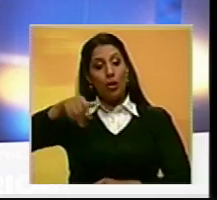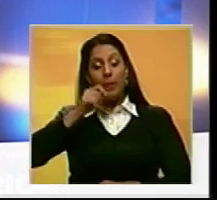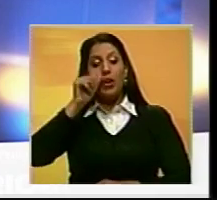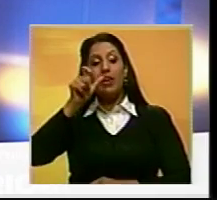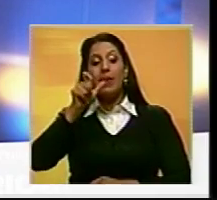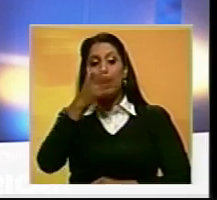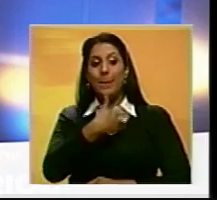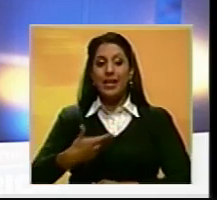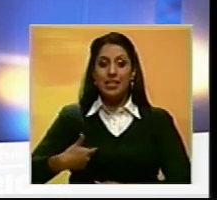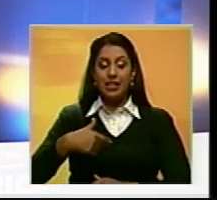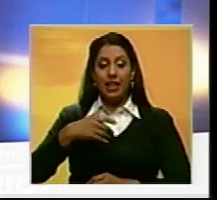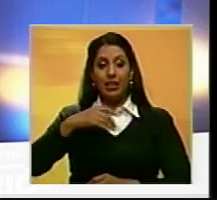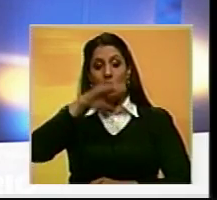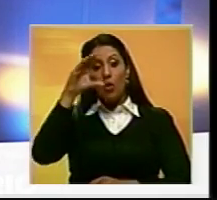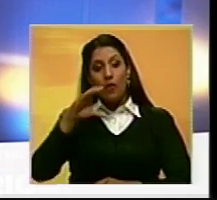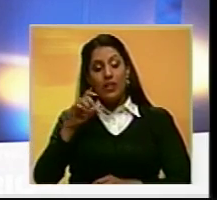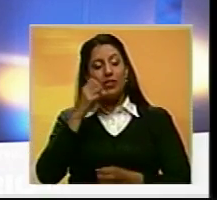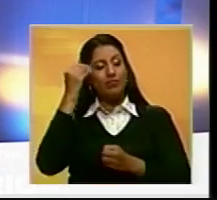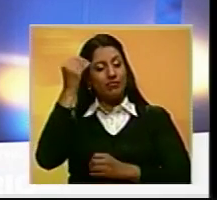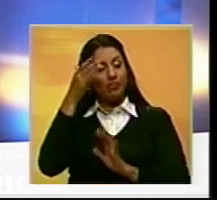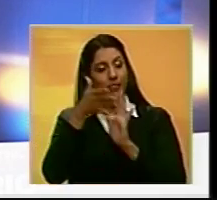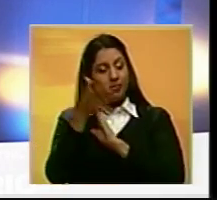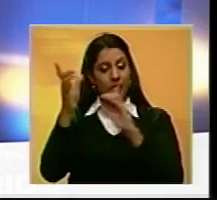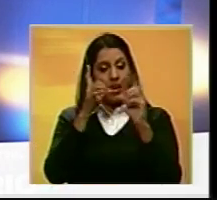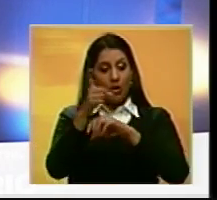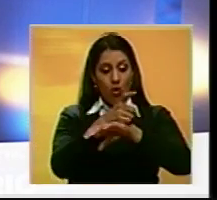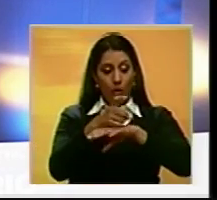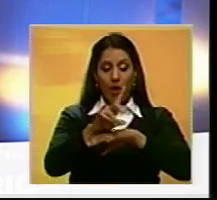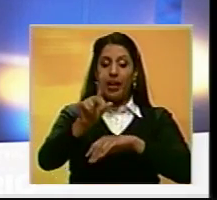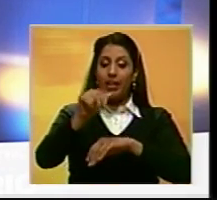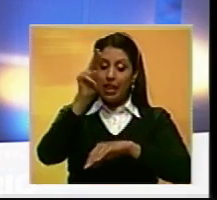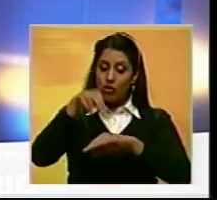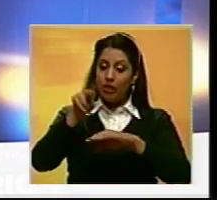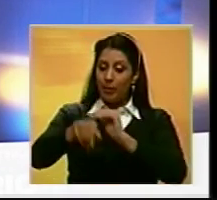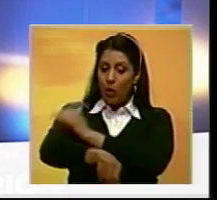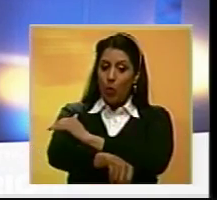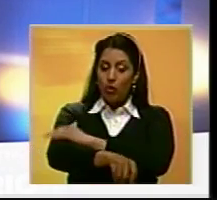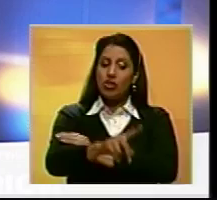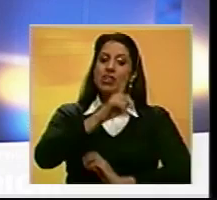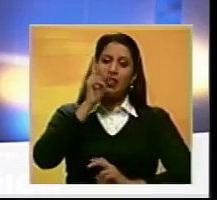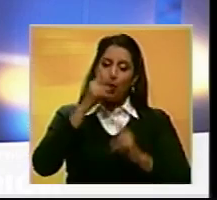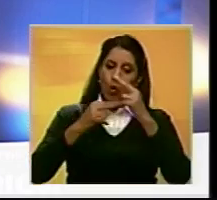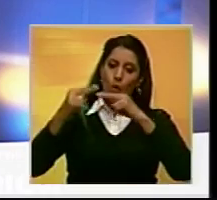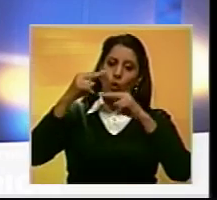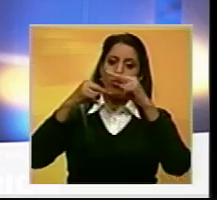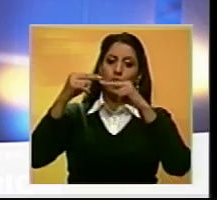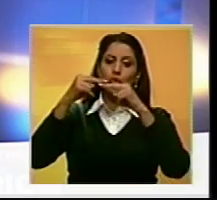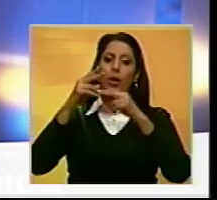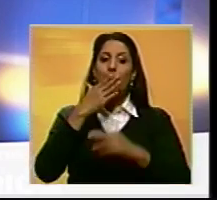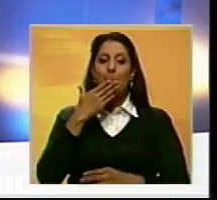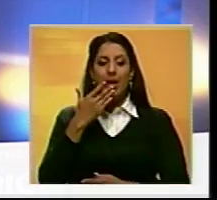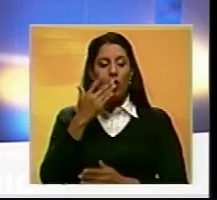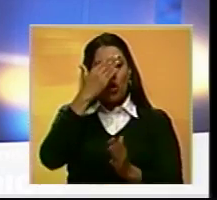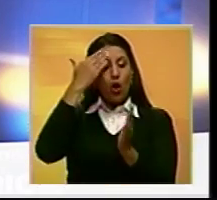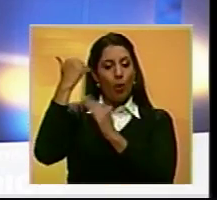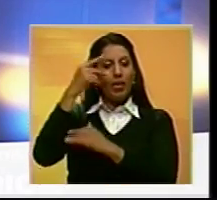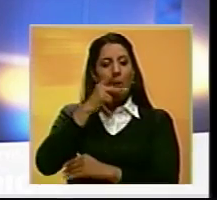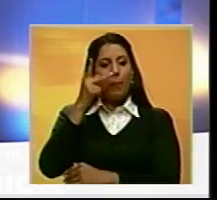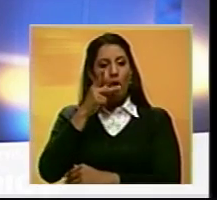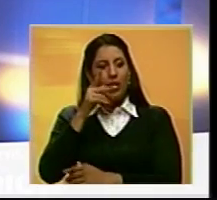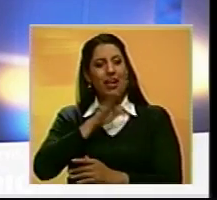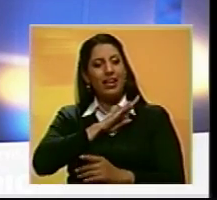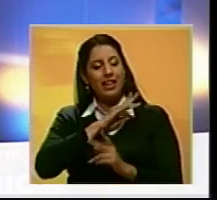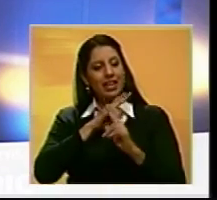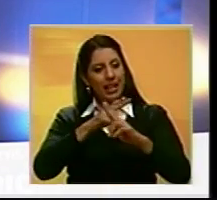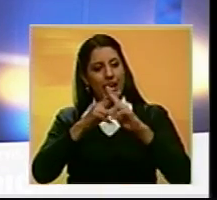Campos, presidente de Confagán, considera que el diálogo entre gobierno nacional y la oposición es constructivo, pero debe ir más allá de lo político para llegar a